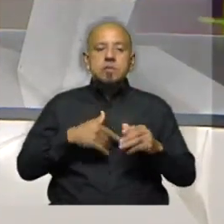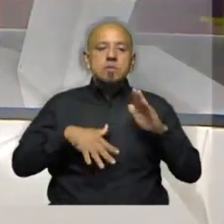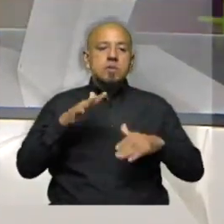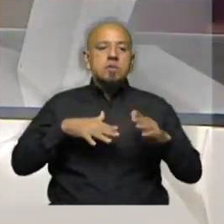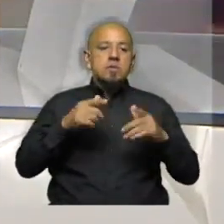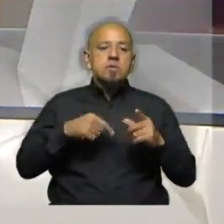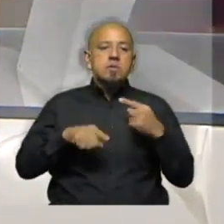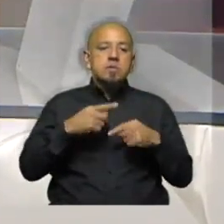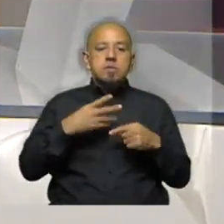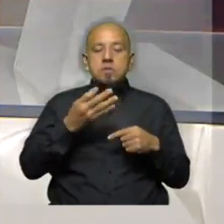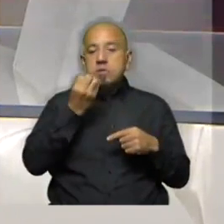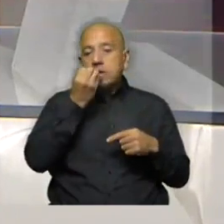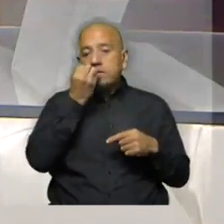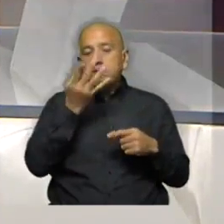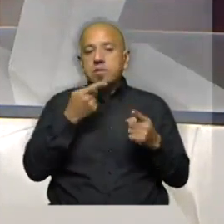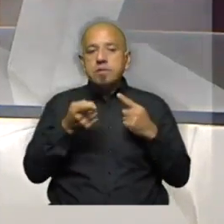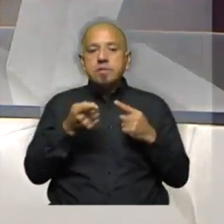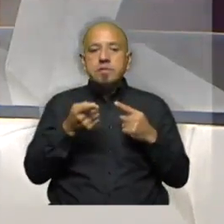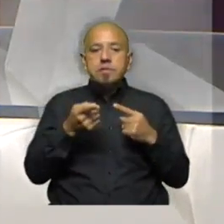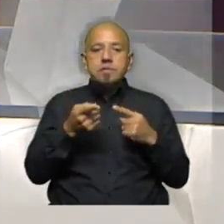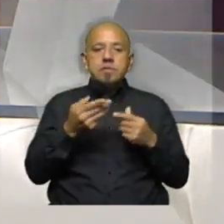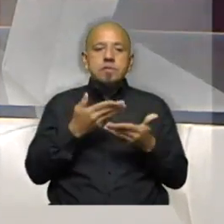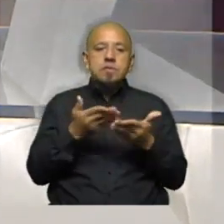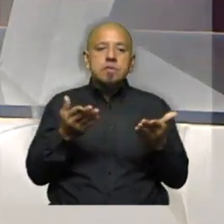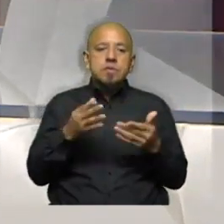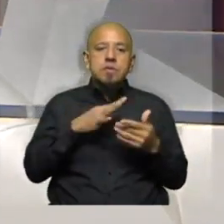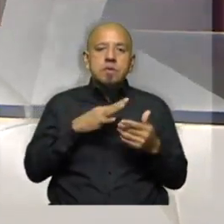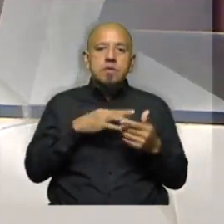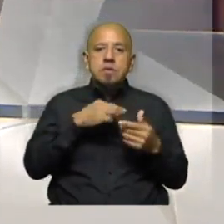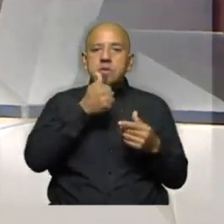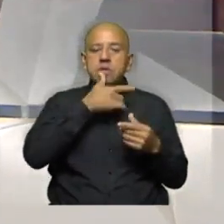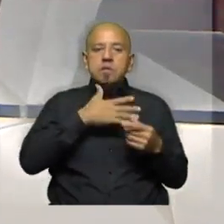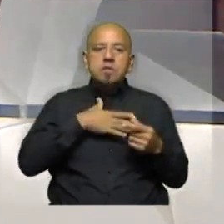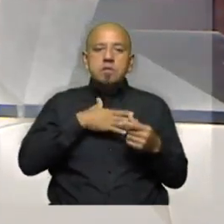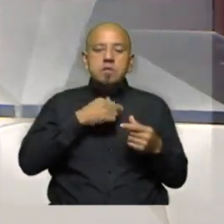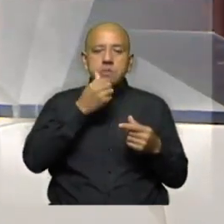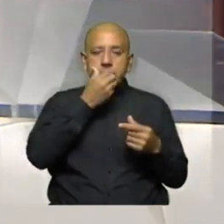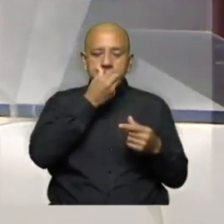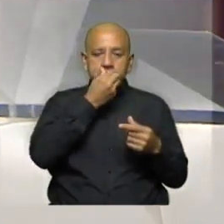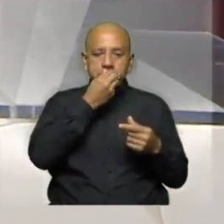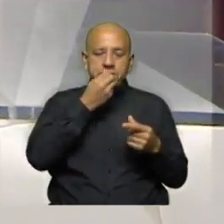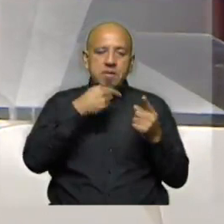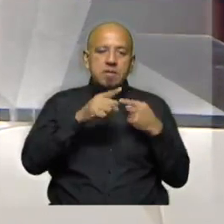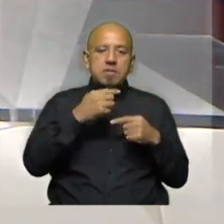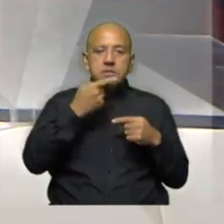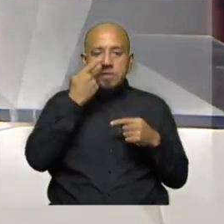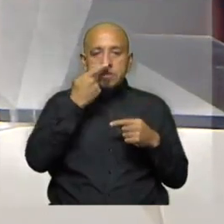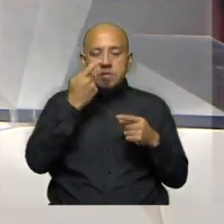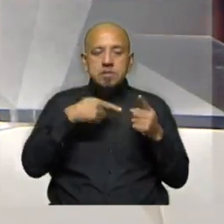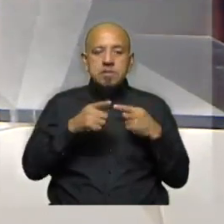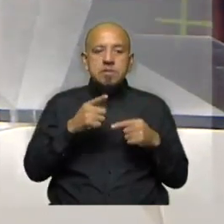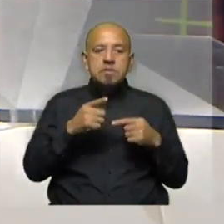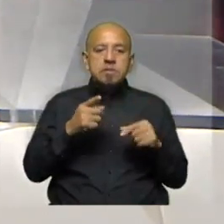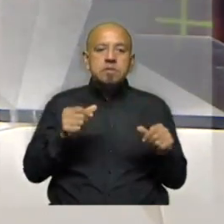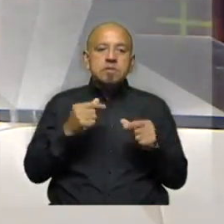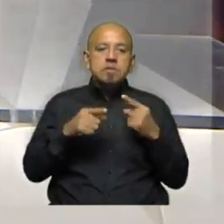flor, algo que nos parece como tan cotidiano, tan común, tiene toda una historia por detrás y una simbología, así que re interesante. También las usan para